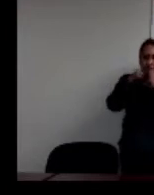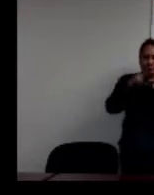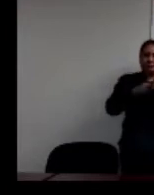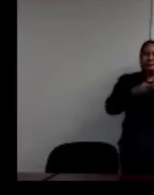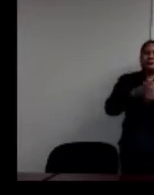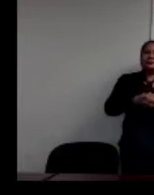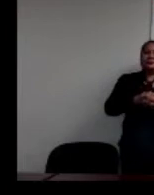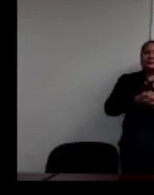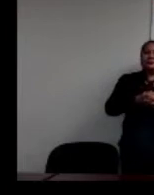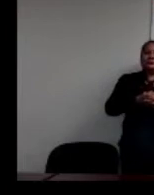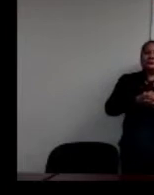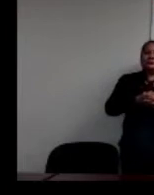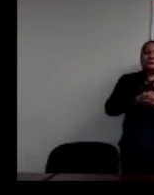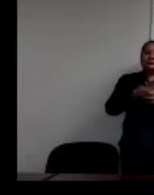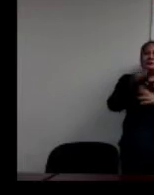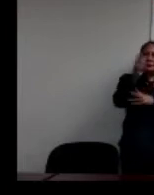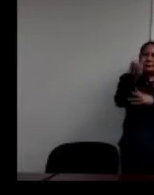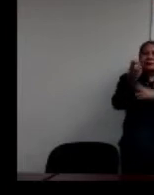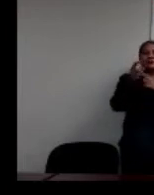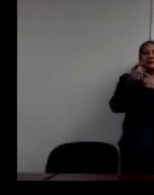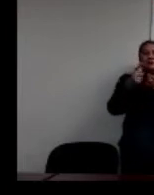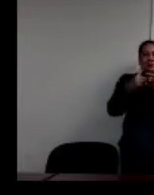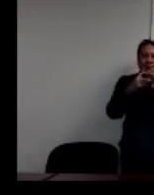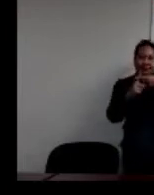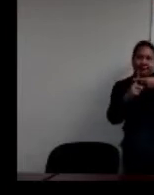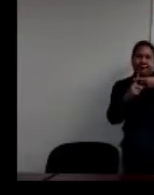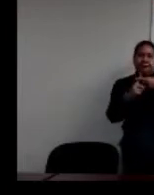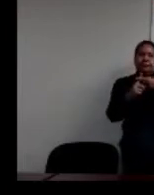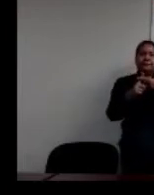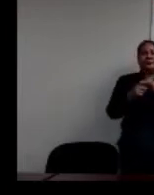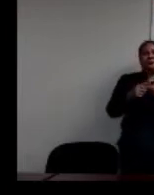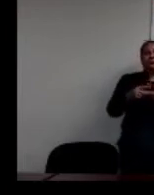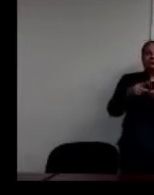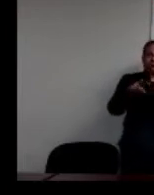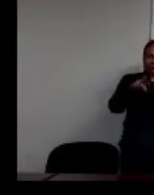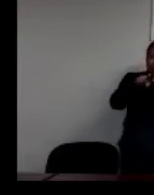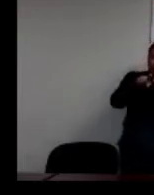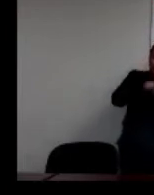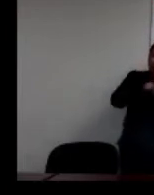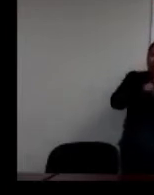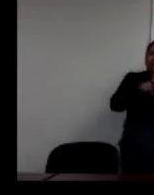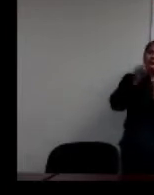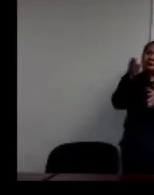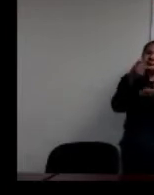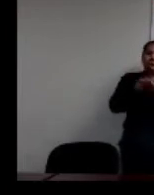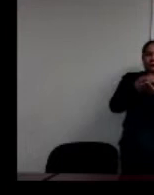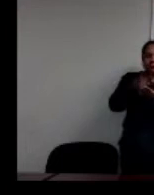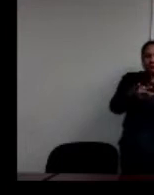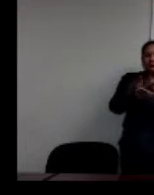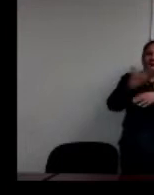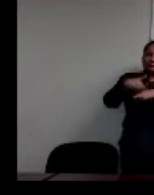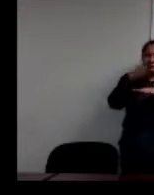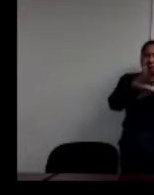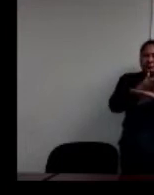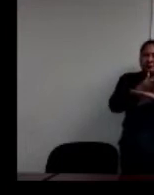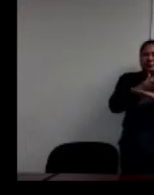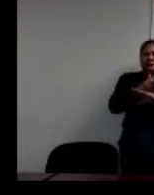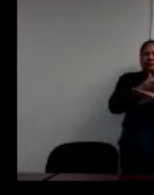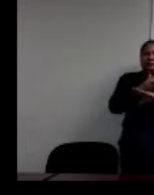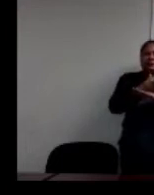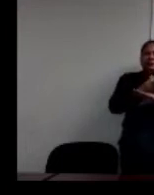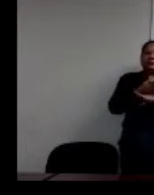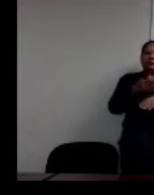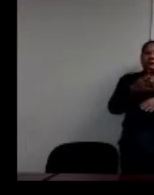situaciones, por ejemplo, que es un reforzador positivo, que es un reforzador negativo, que son premios, que son castigos. Son términos que los